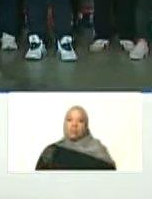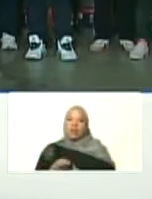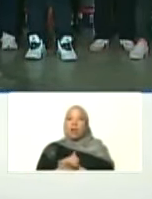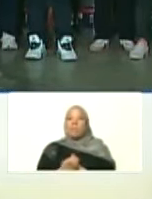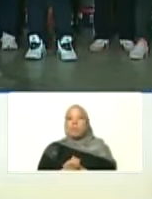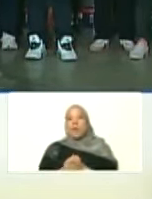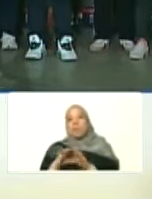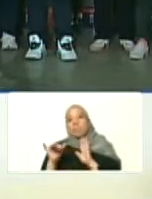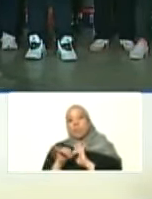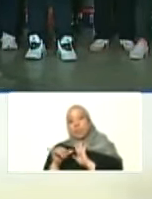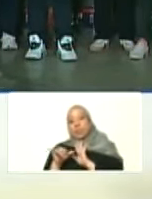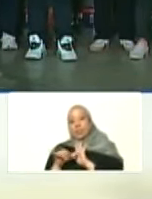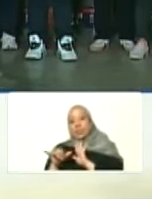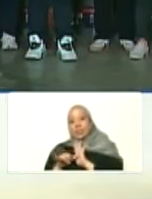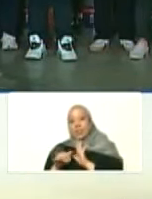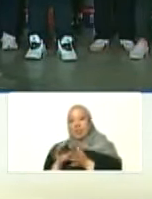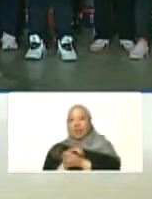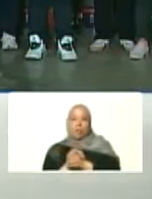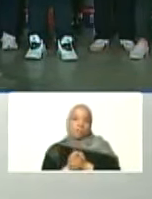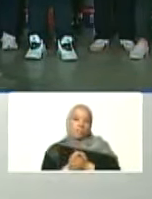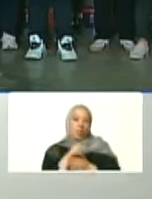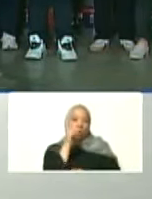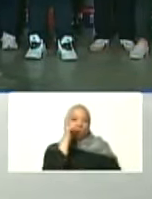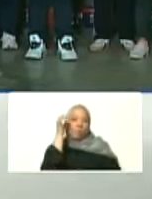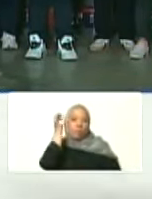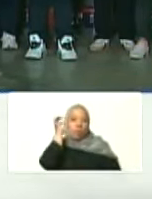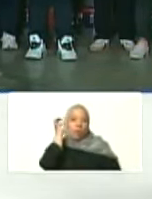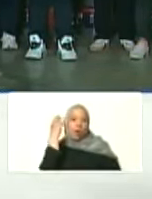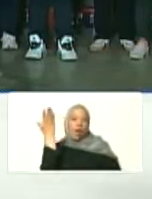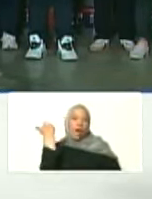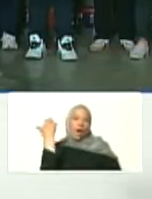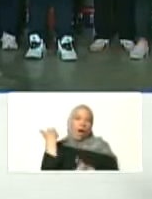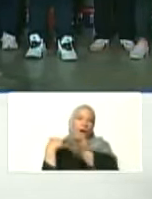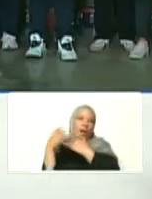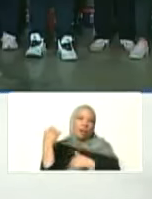Valle, mis vecinas del Valle.